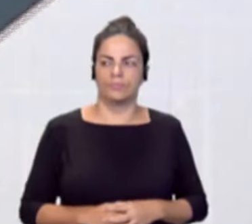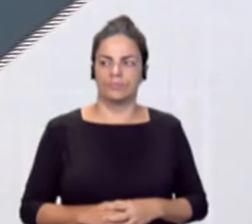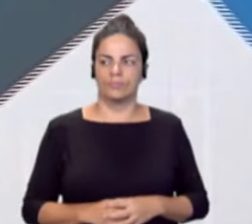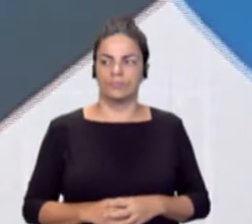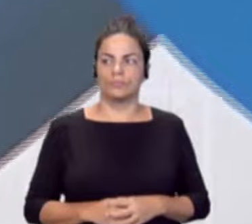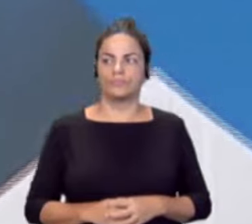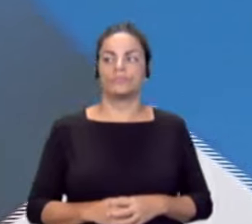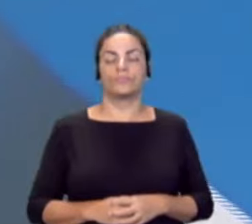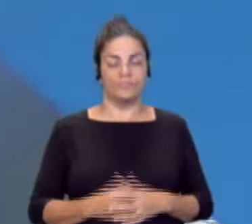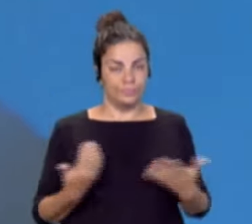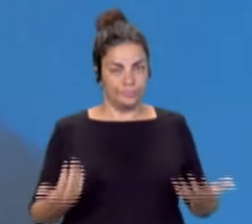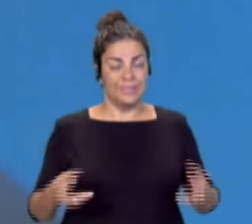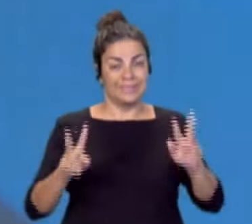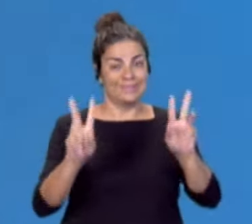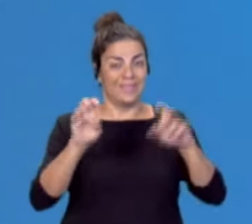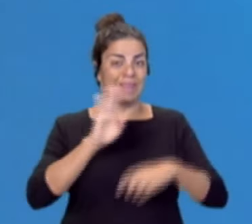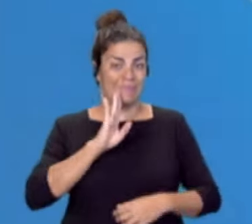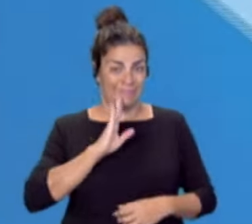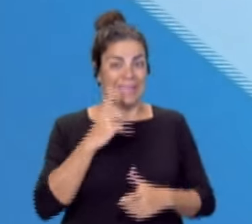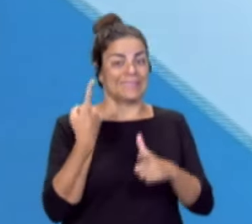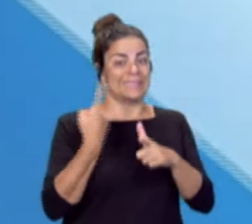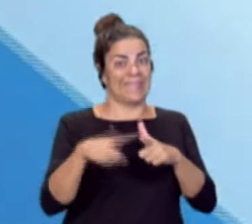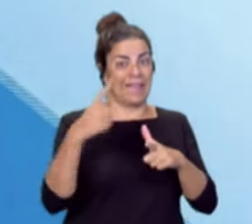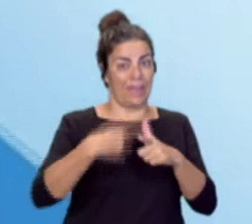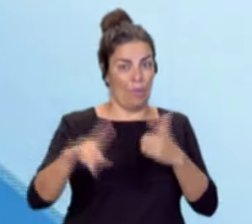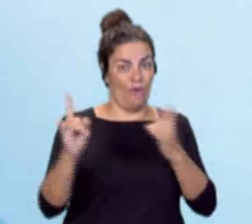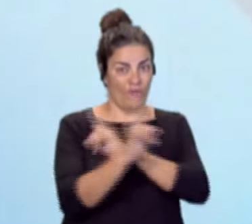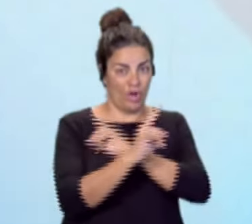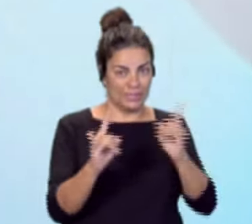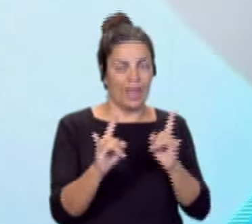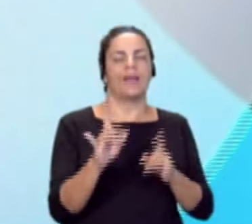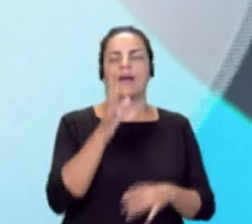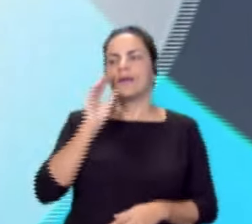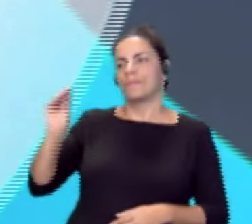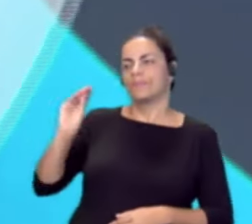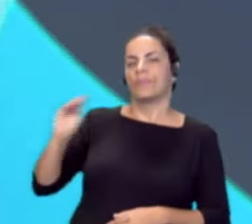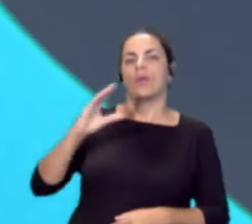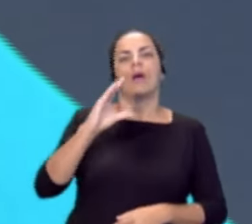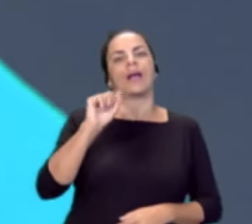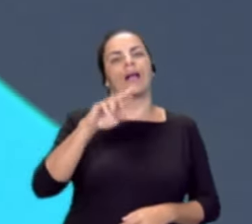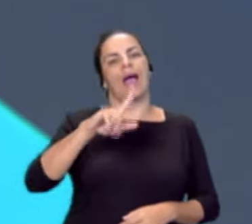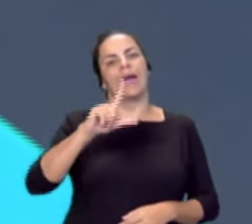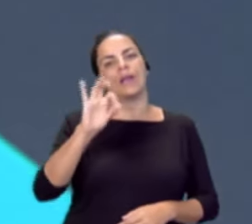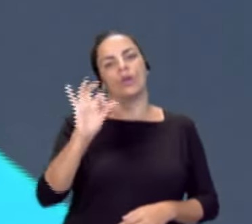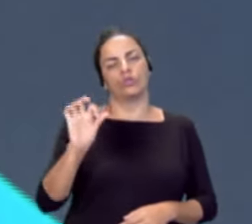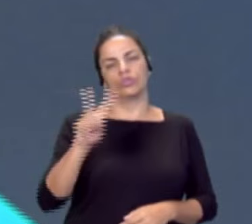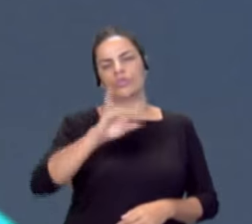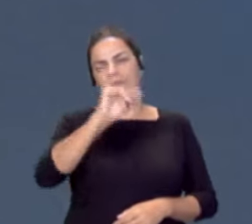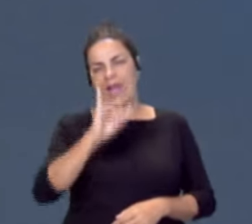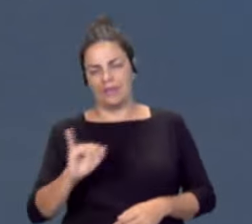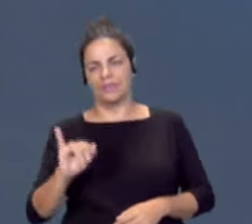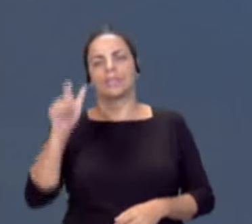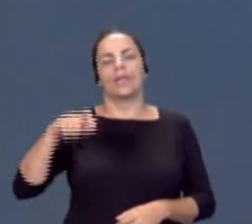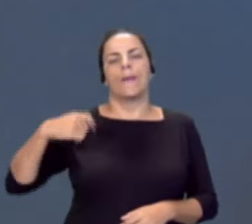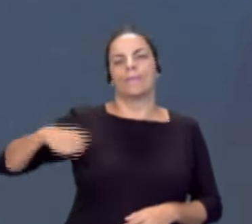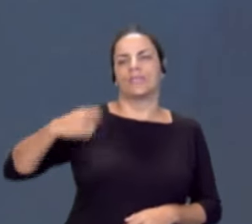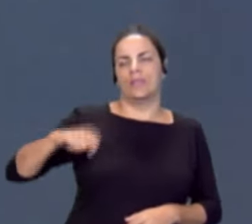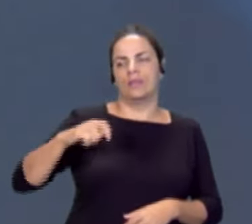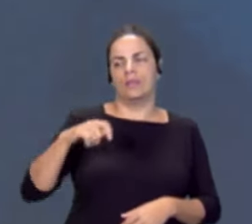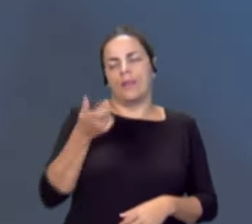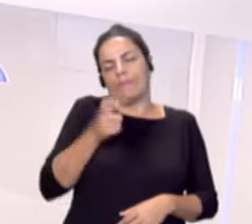Bueno, pues sobre este céntimo forestal le vamos a preguntar a Carlos Velázquez, que es presidente de Profor, de los profesionales forestales de